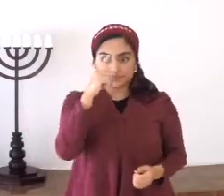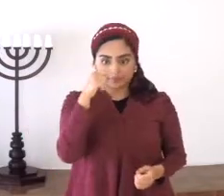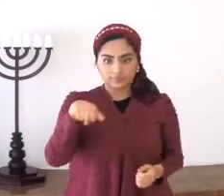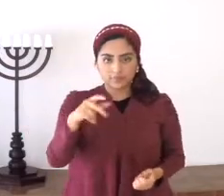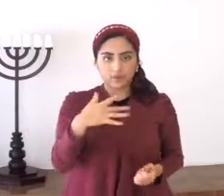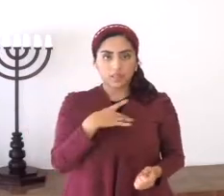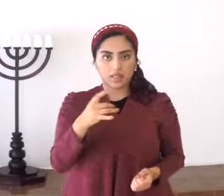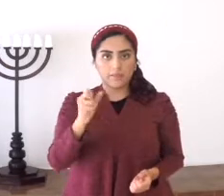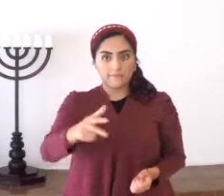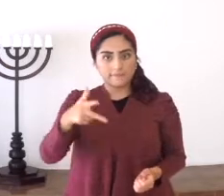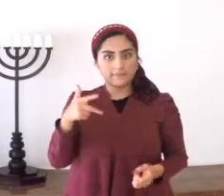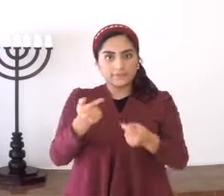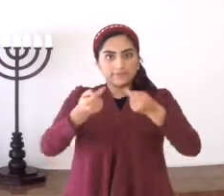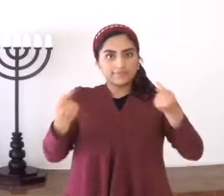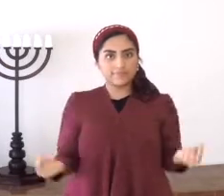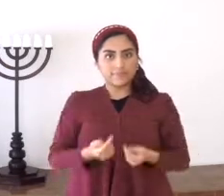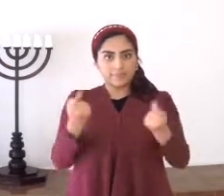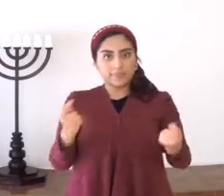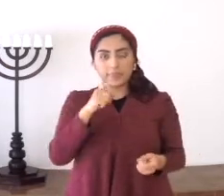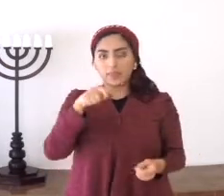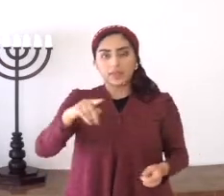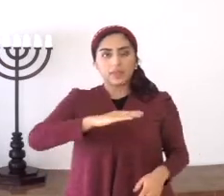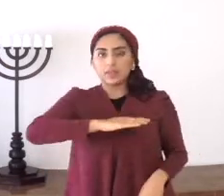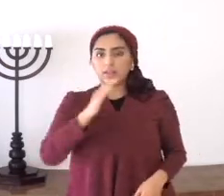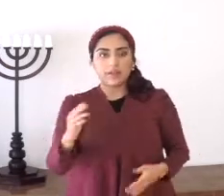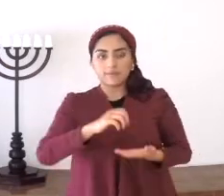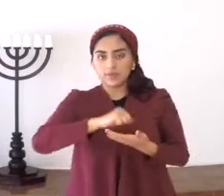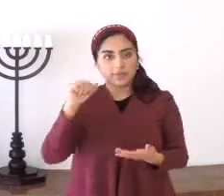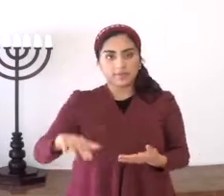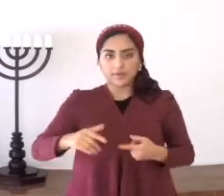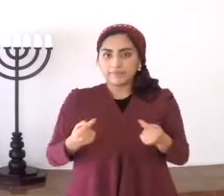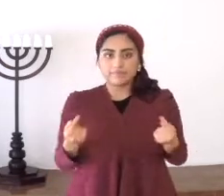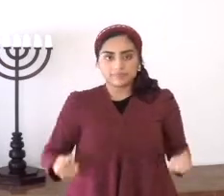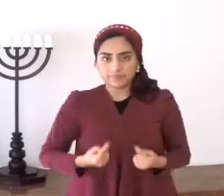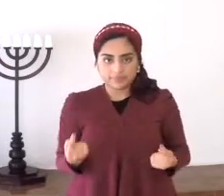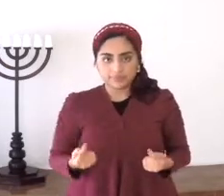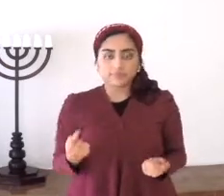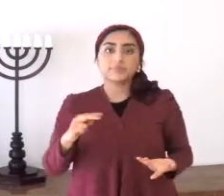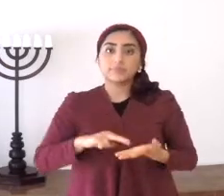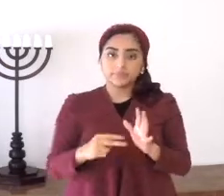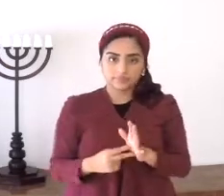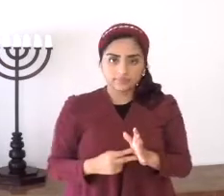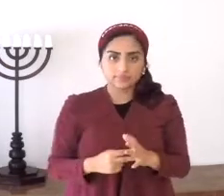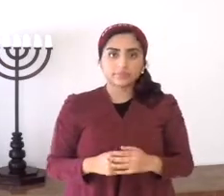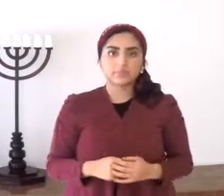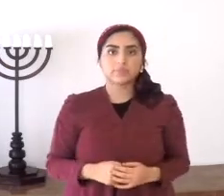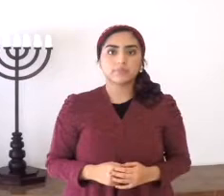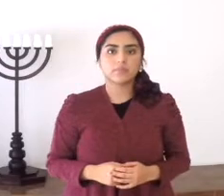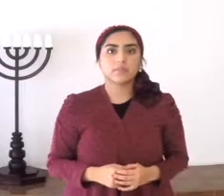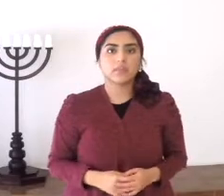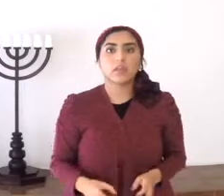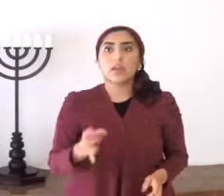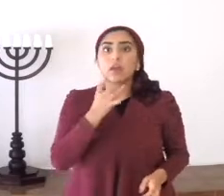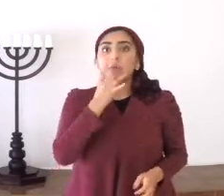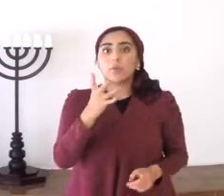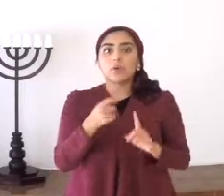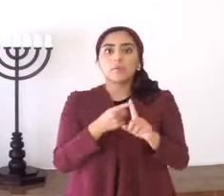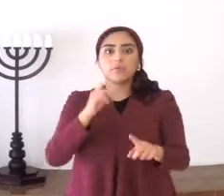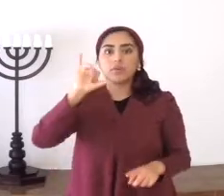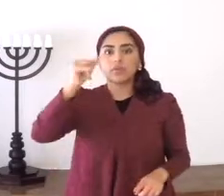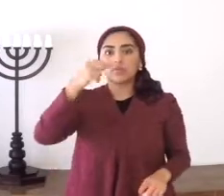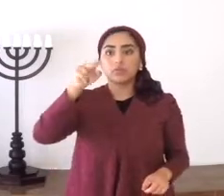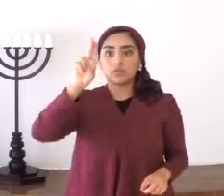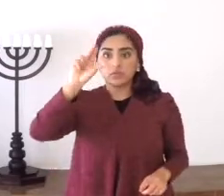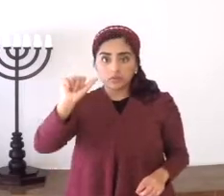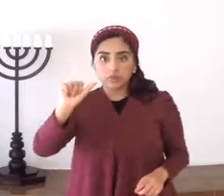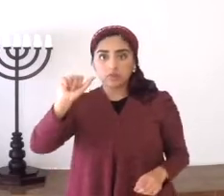reprobados. ¿Por qué? Porque se volvieron a su concupiscencia, porque nunca renunciaron a su concupiscencia.